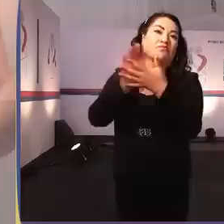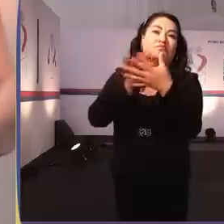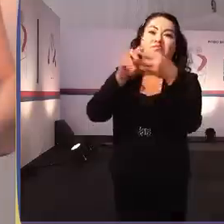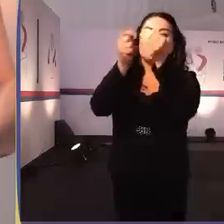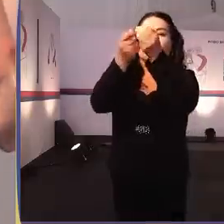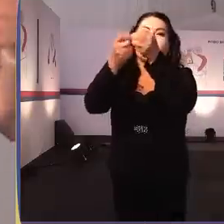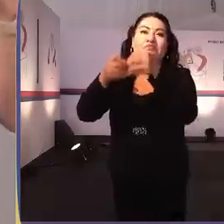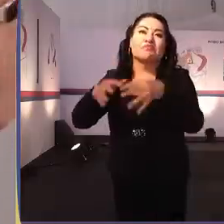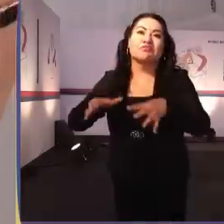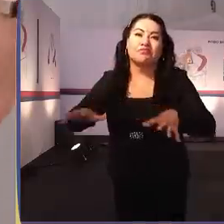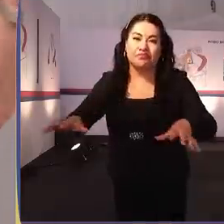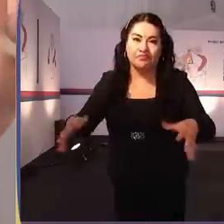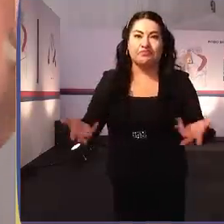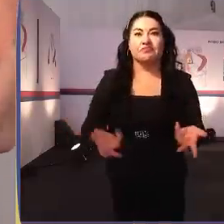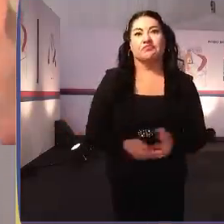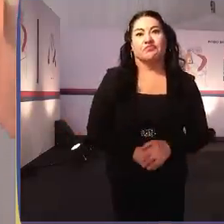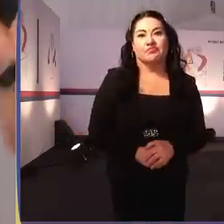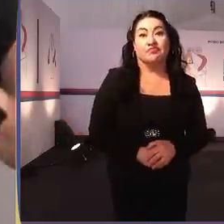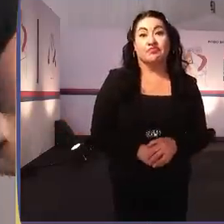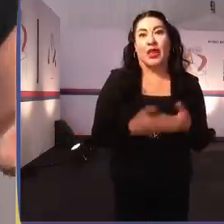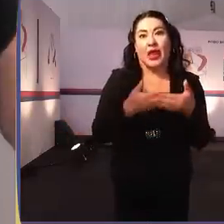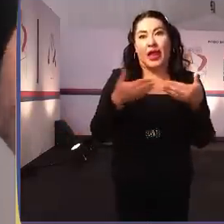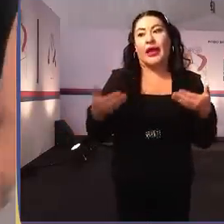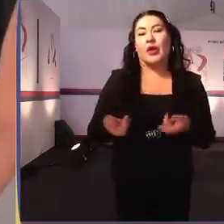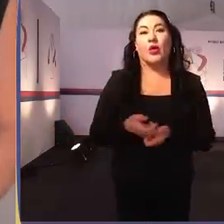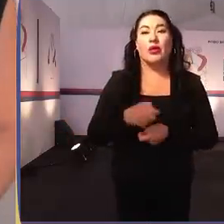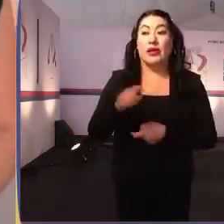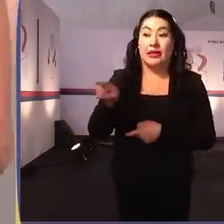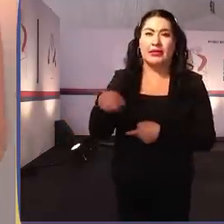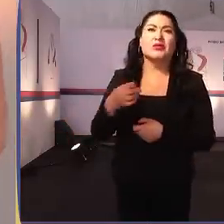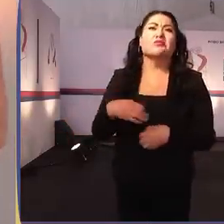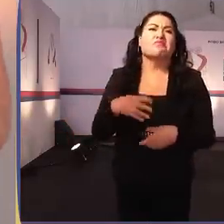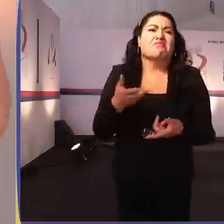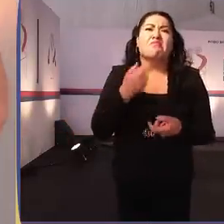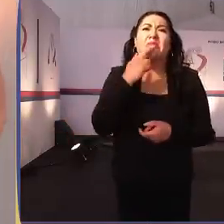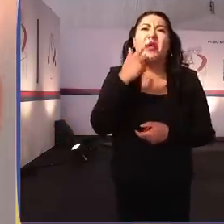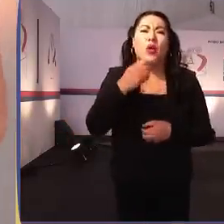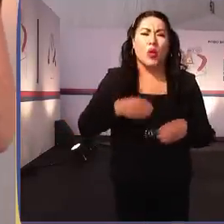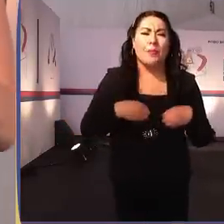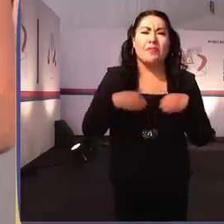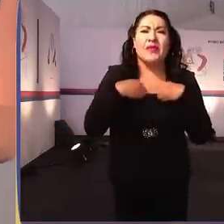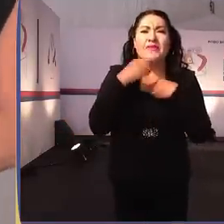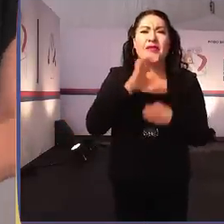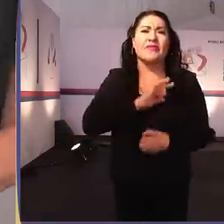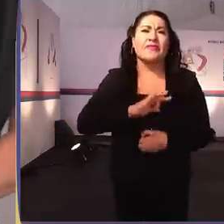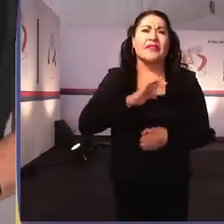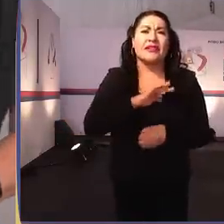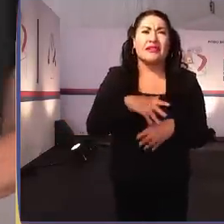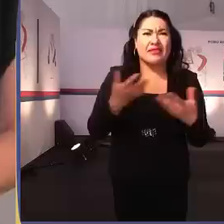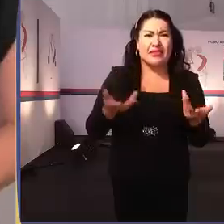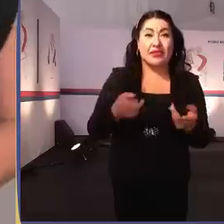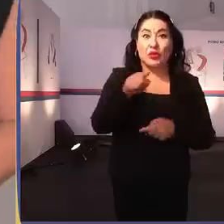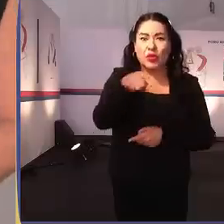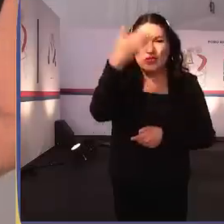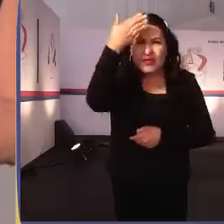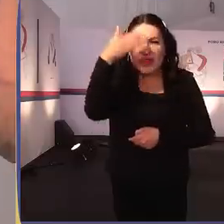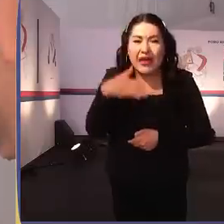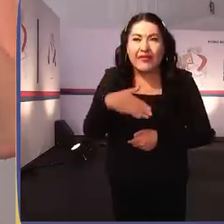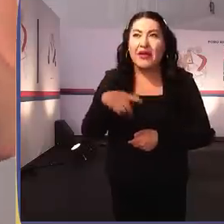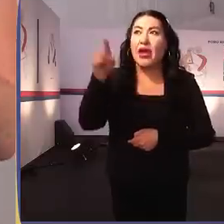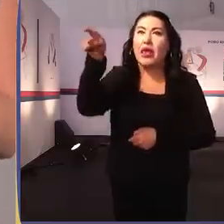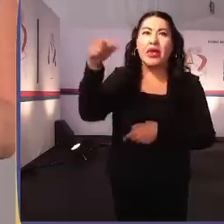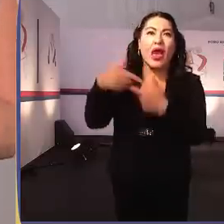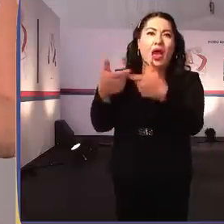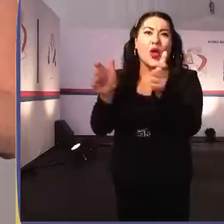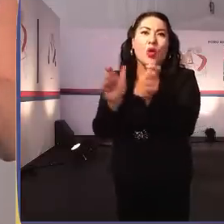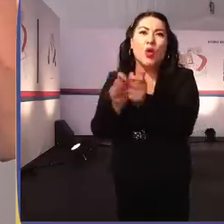la amnesia les permitió y nos permite vivir más felices. ¿Para qué queremos saber, por ejemplo, que los mayas,